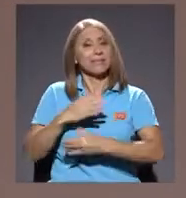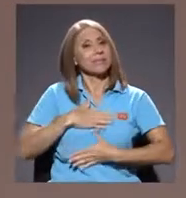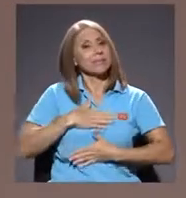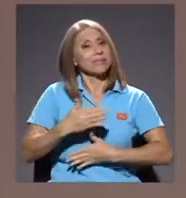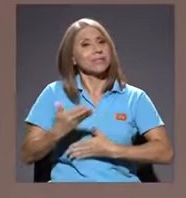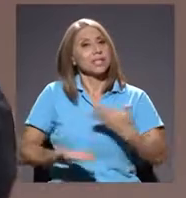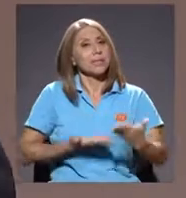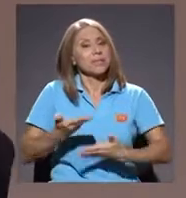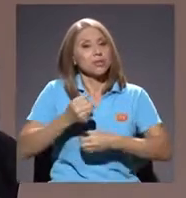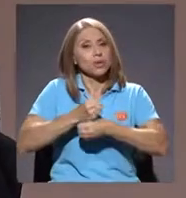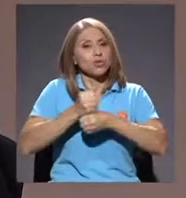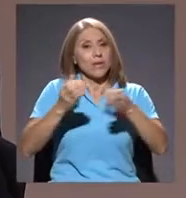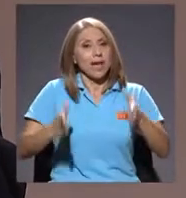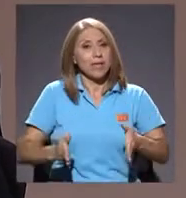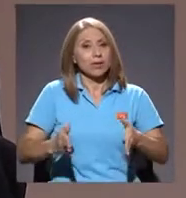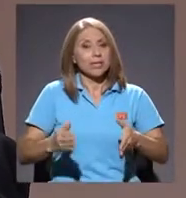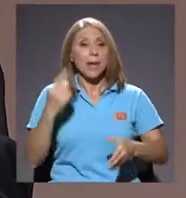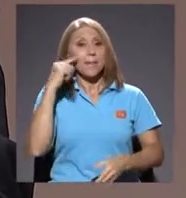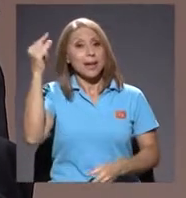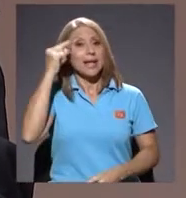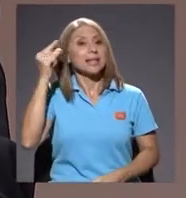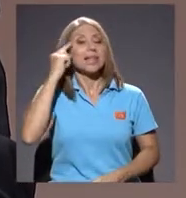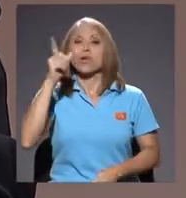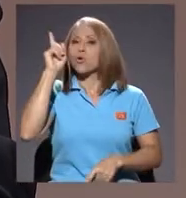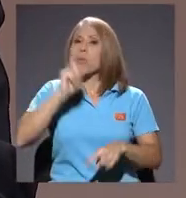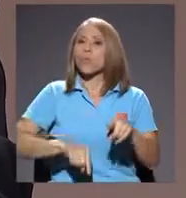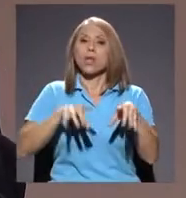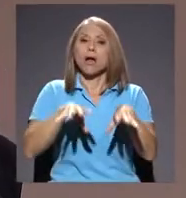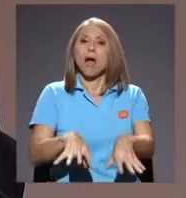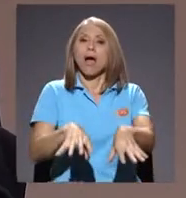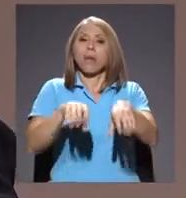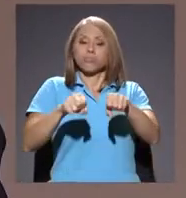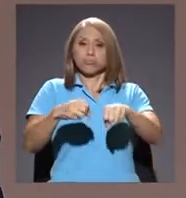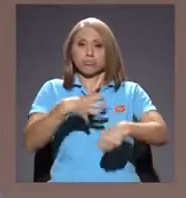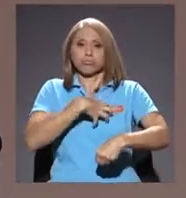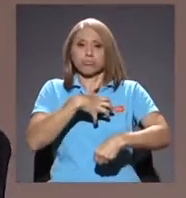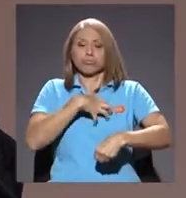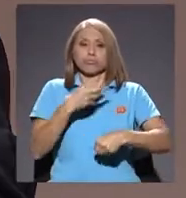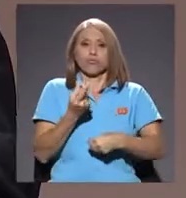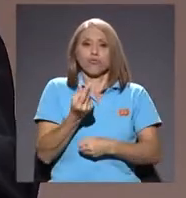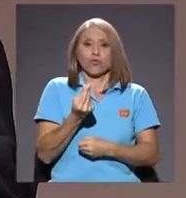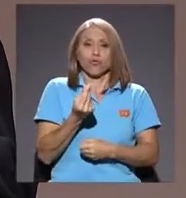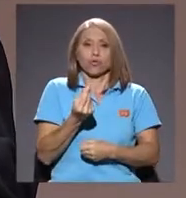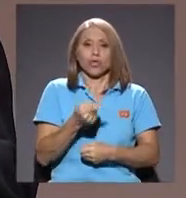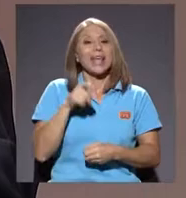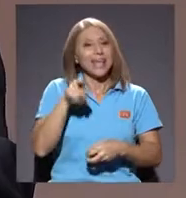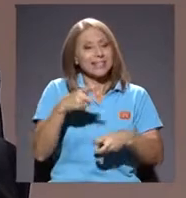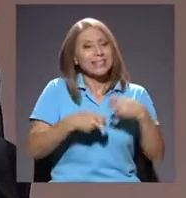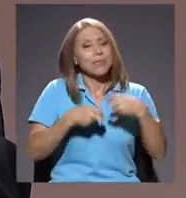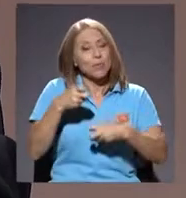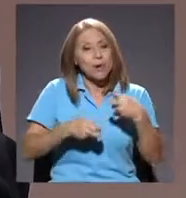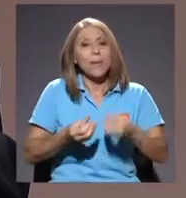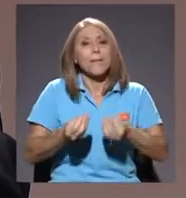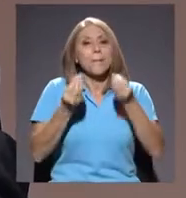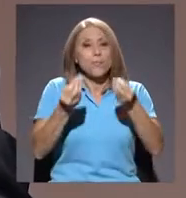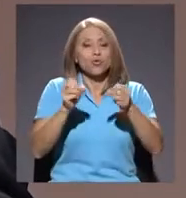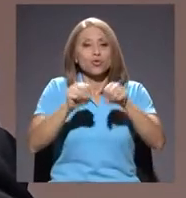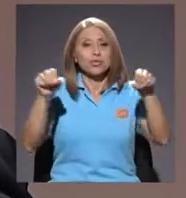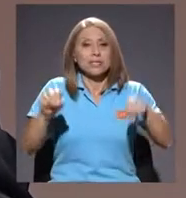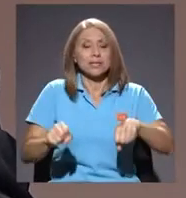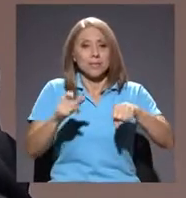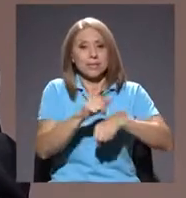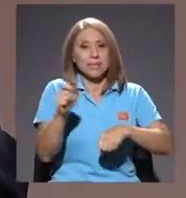para que el estado no se pudiera apoderar de esos fondos que es el problema por el cual muchos de los sistemas de pensiones en el mundo fueron